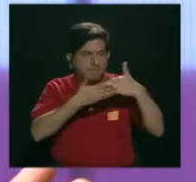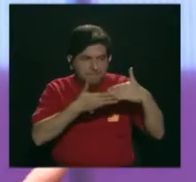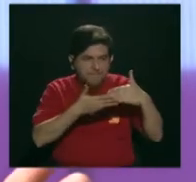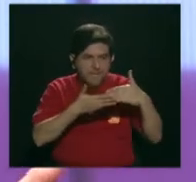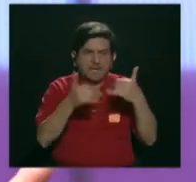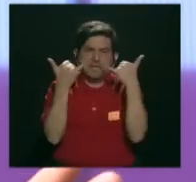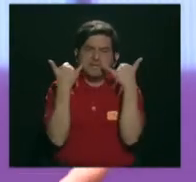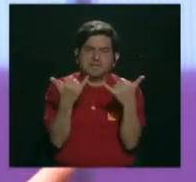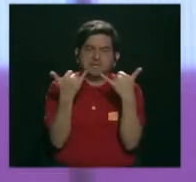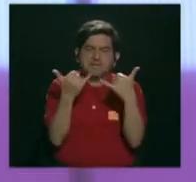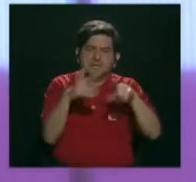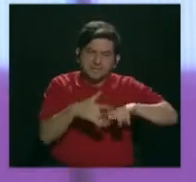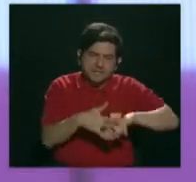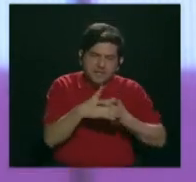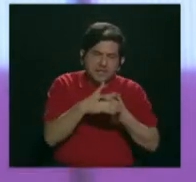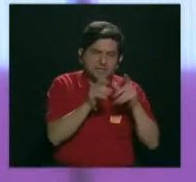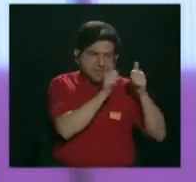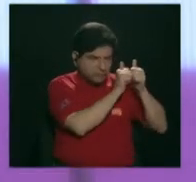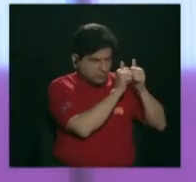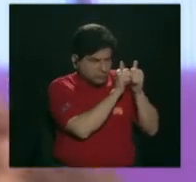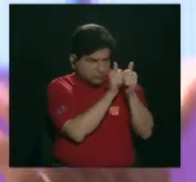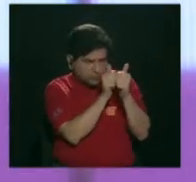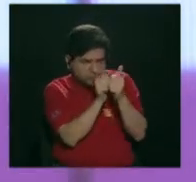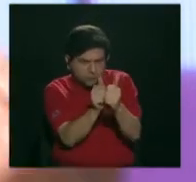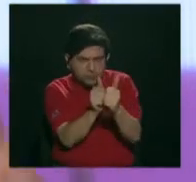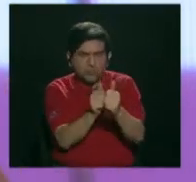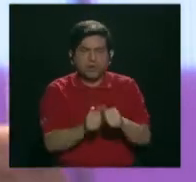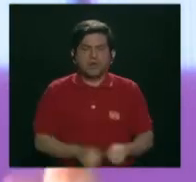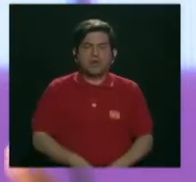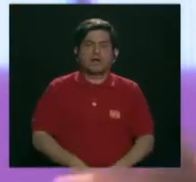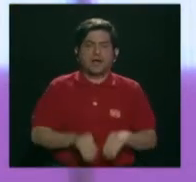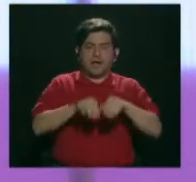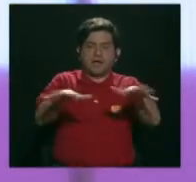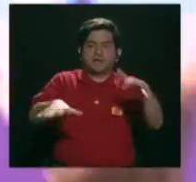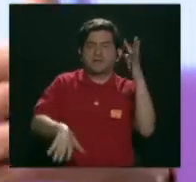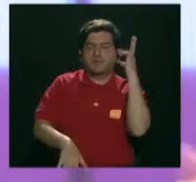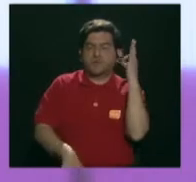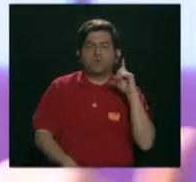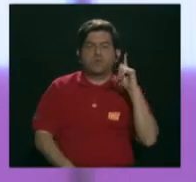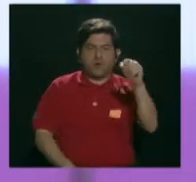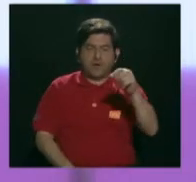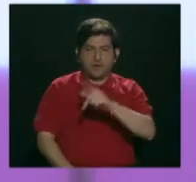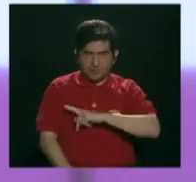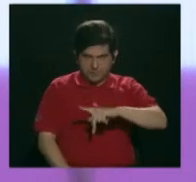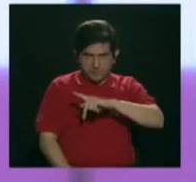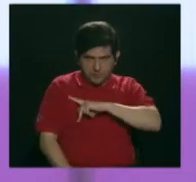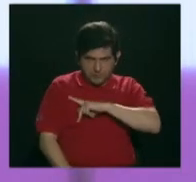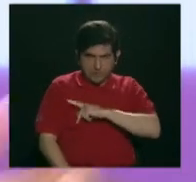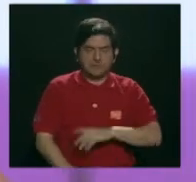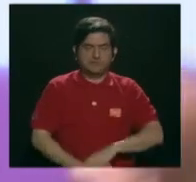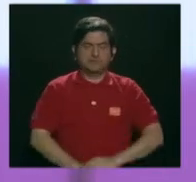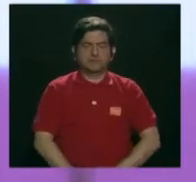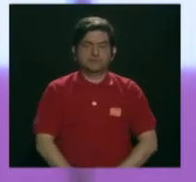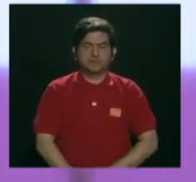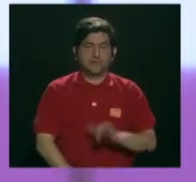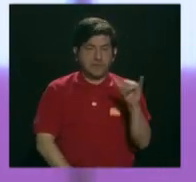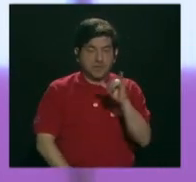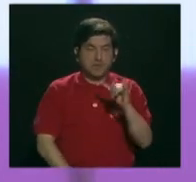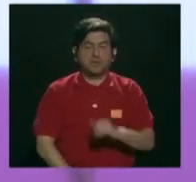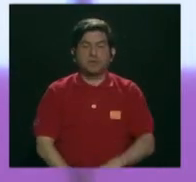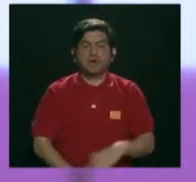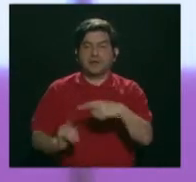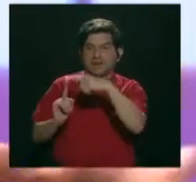ya habíamos iniciado un acompañamiento a la Red de Mujeres Rurales, en lo personal, en lo particular, y también